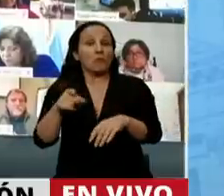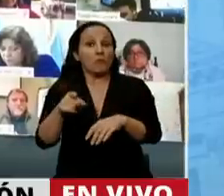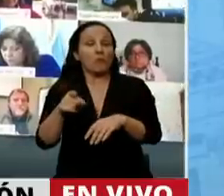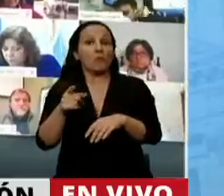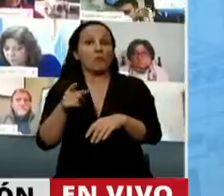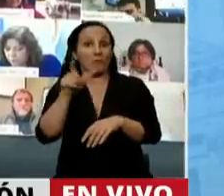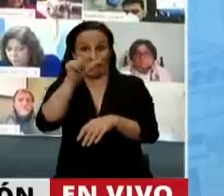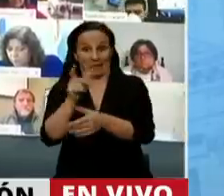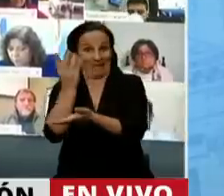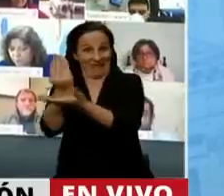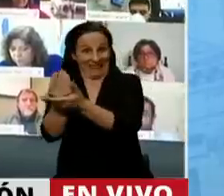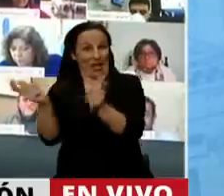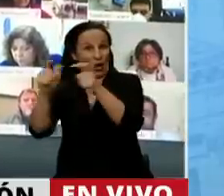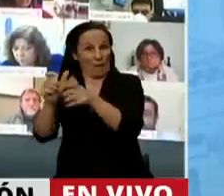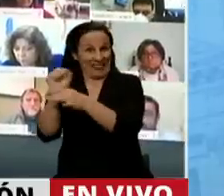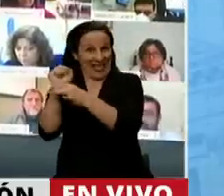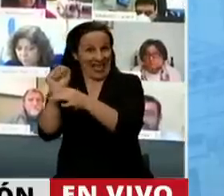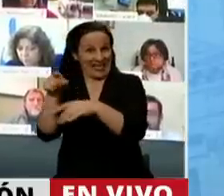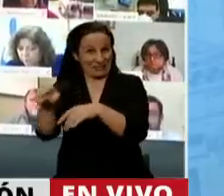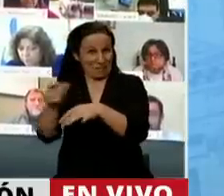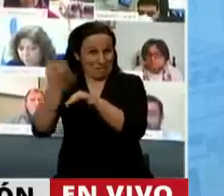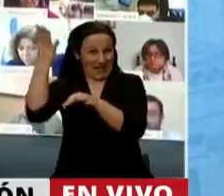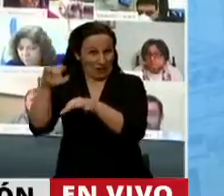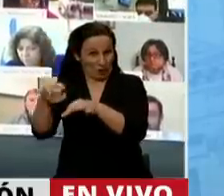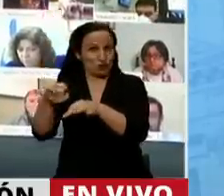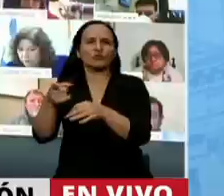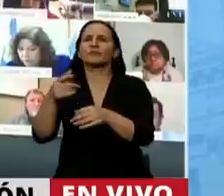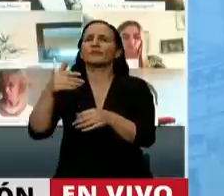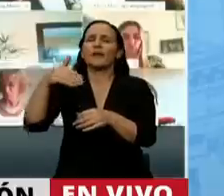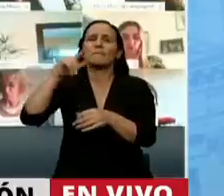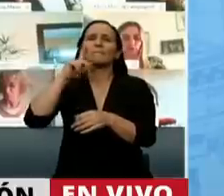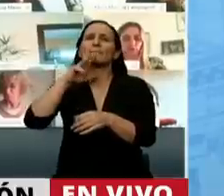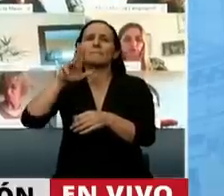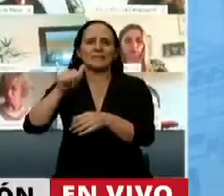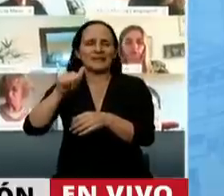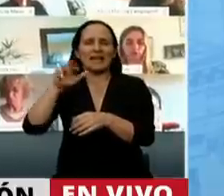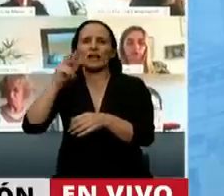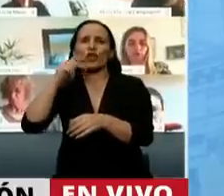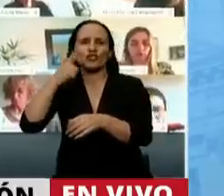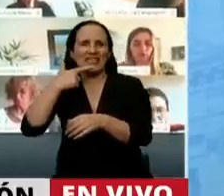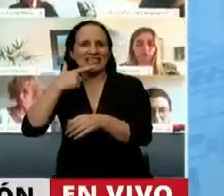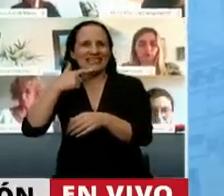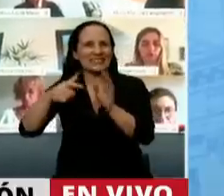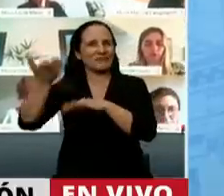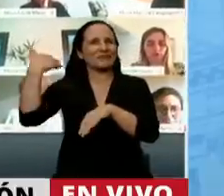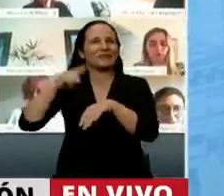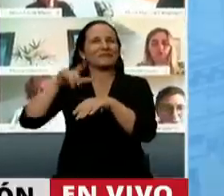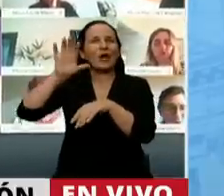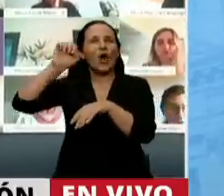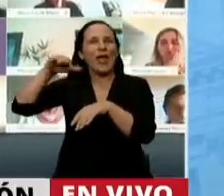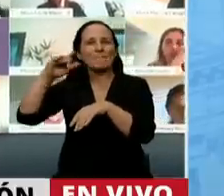una de las representantes que está en el comité de expertos es Mirta Roses, que fue embajadora de la